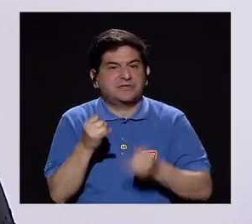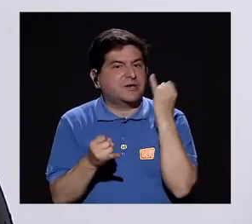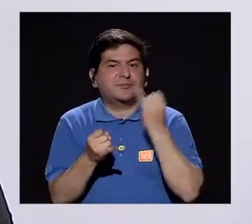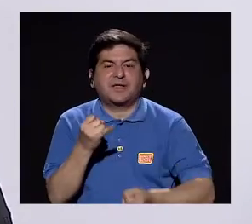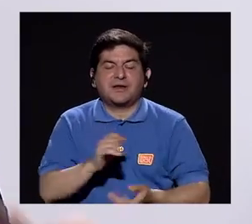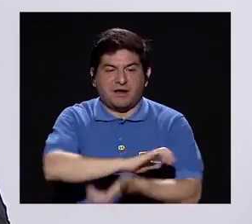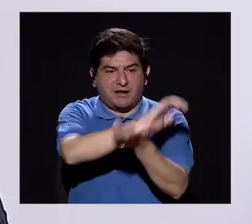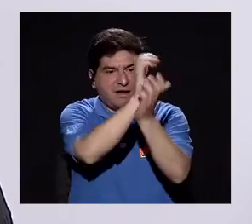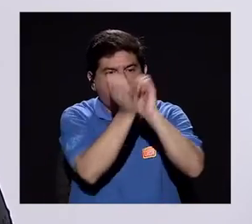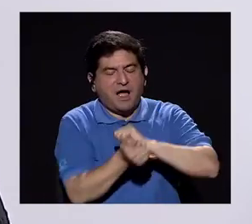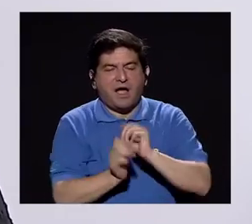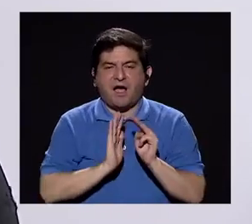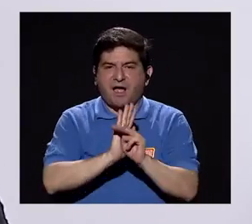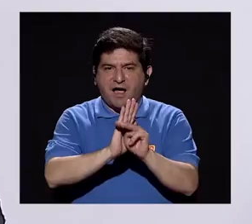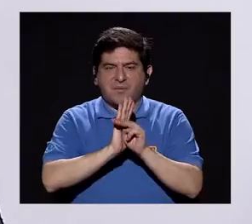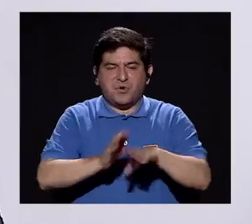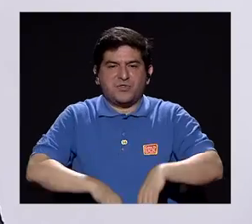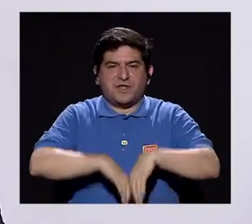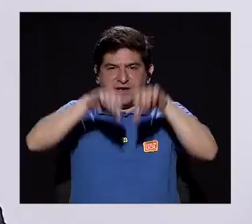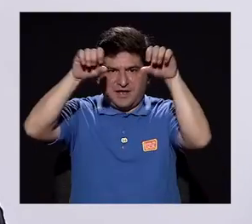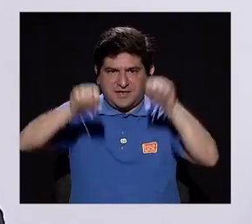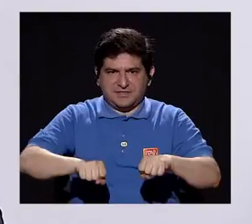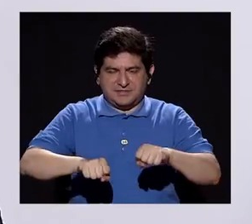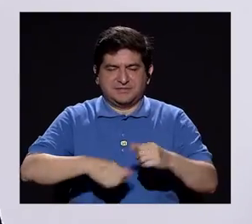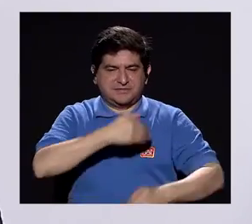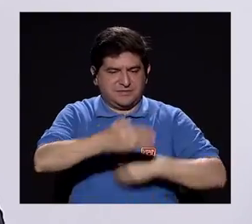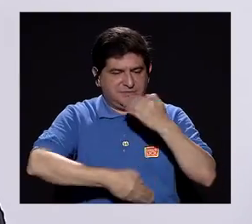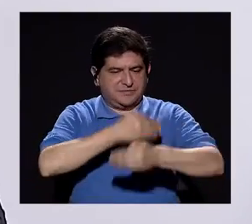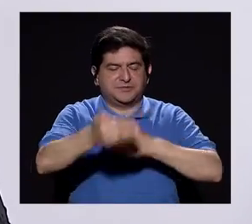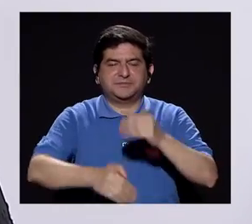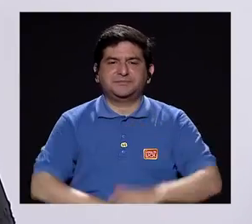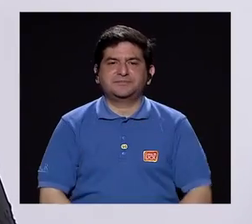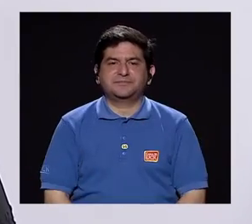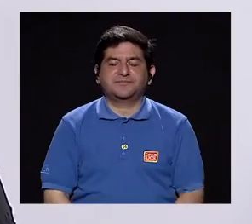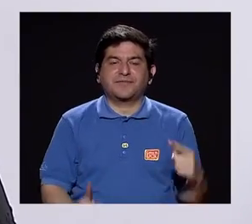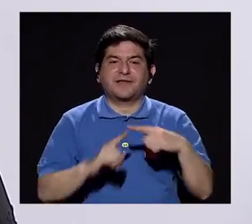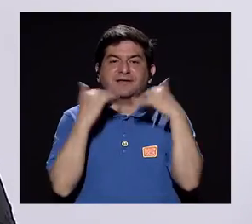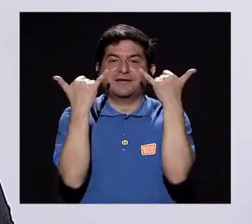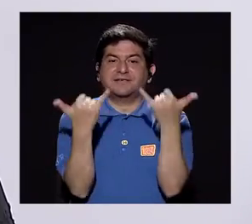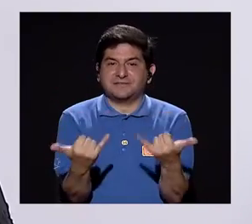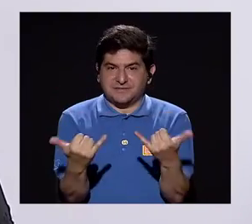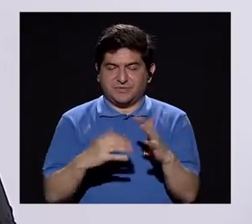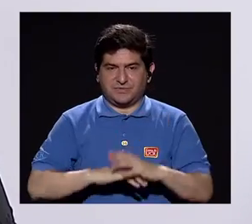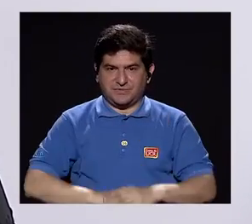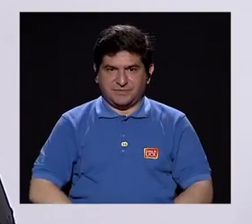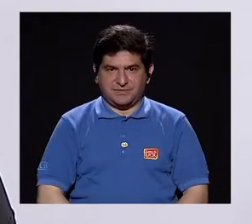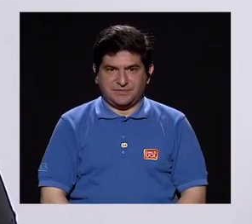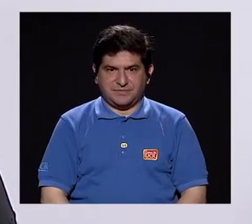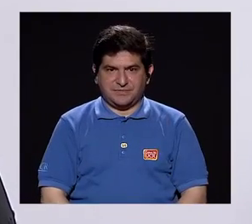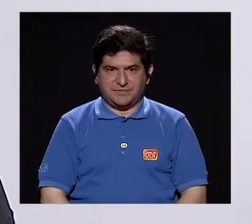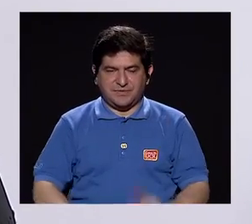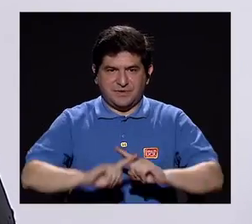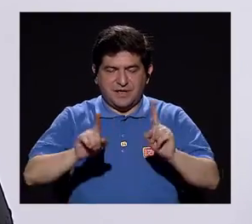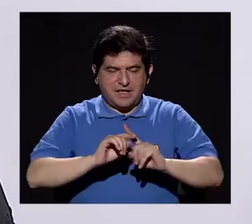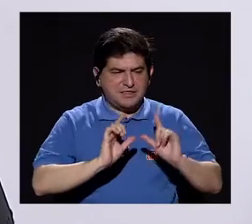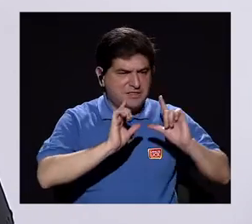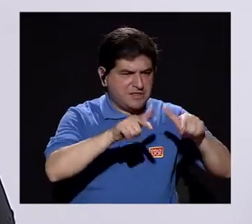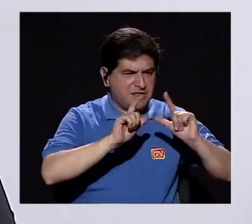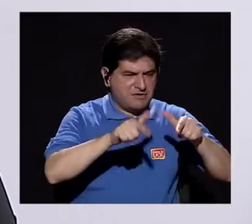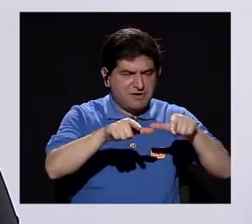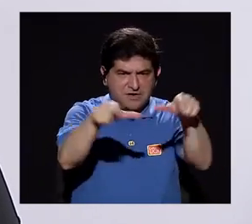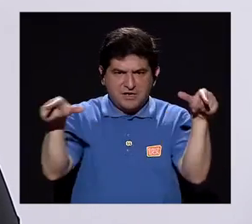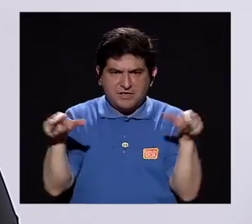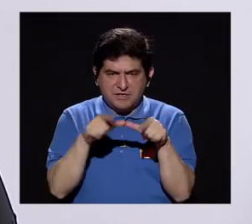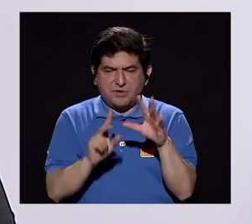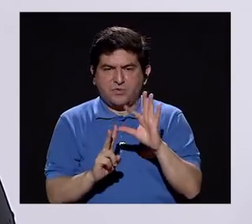va acabando entonces hay que cambiar la modalidad del sistema de tratamiento este que hasta la fecha en los rellenos que